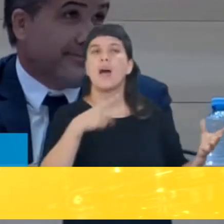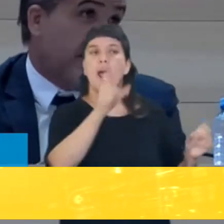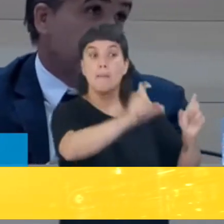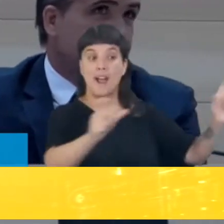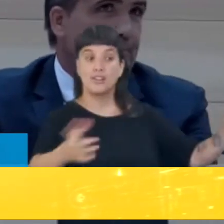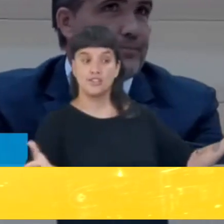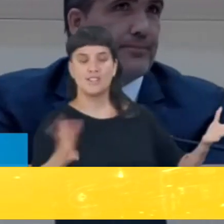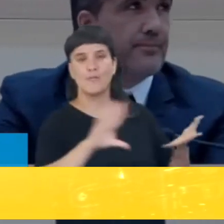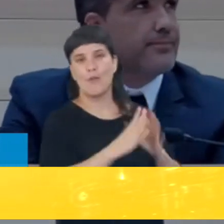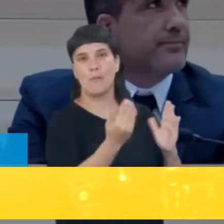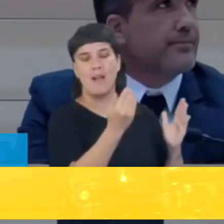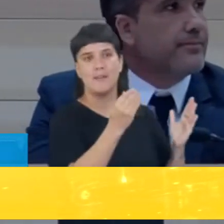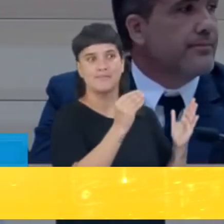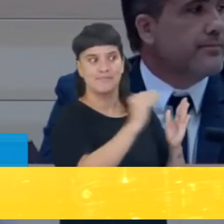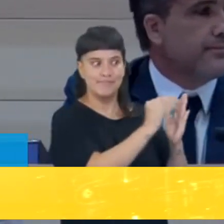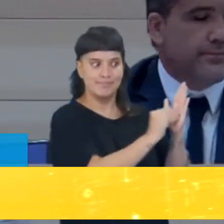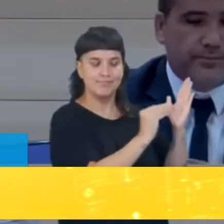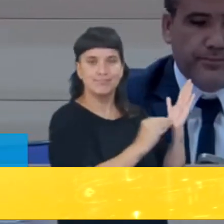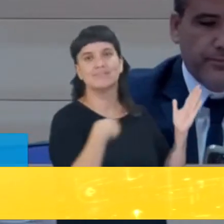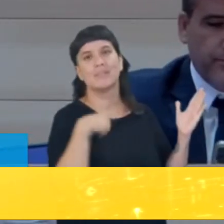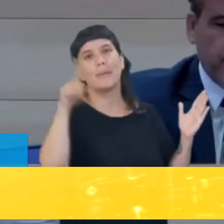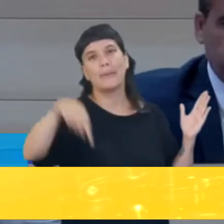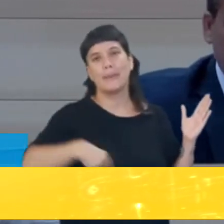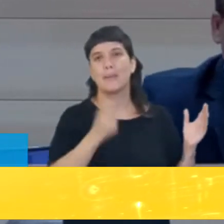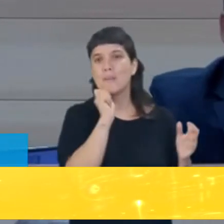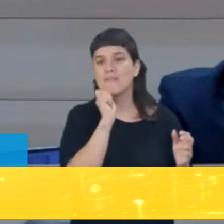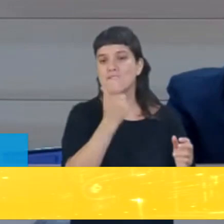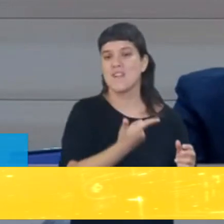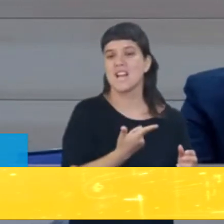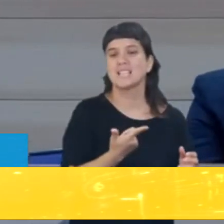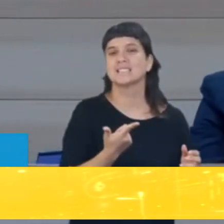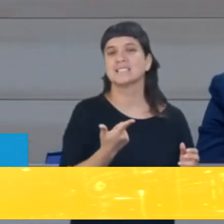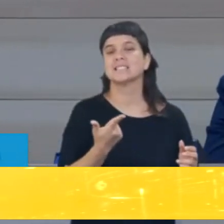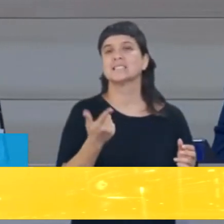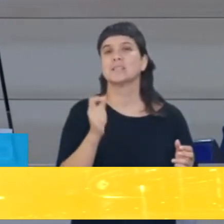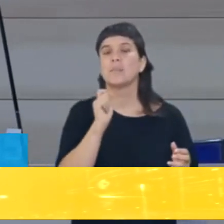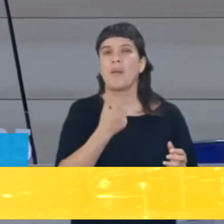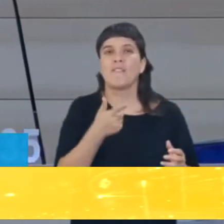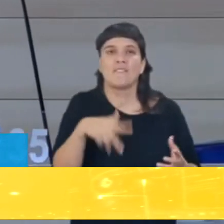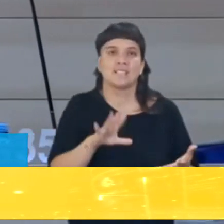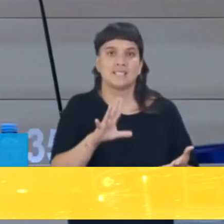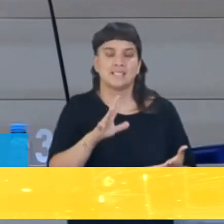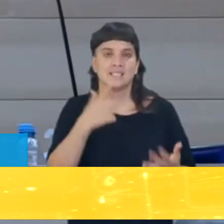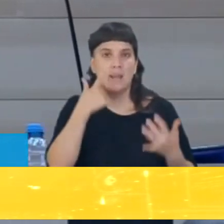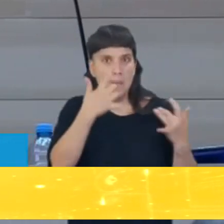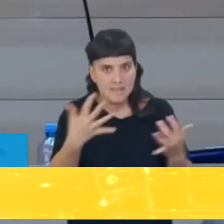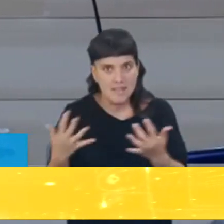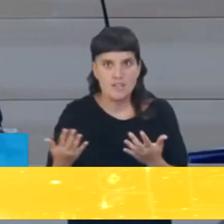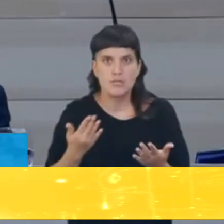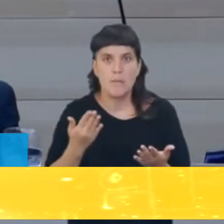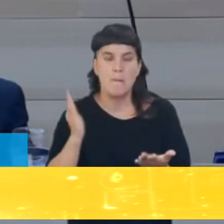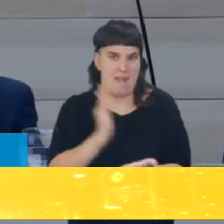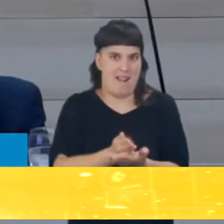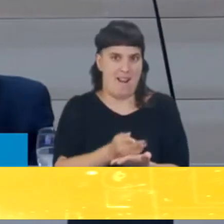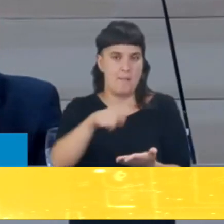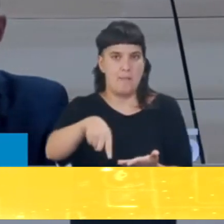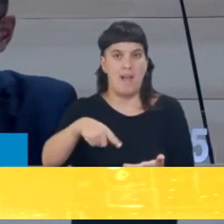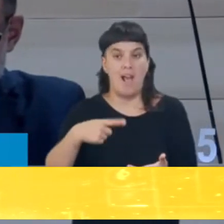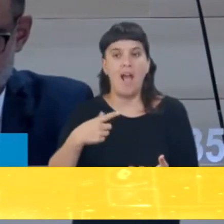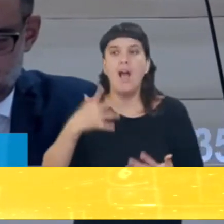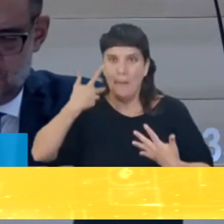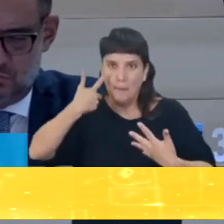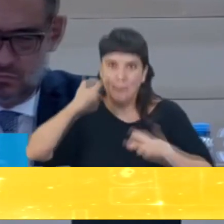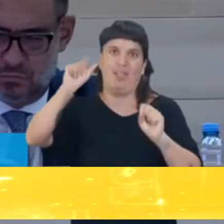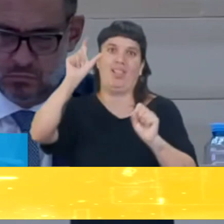facilitar de esa manera la investigación penal para poder llegar con los delincuentes en nuestra